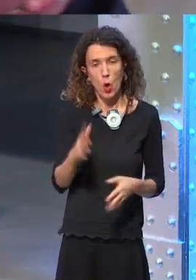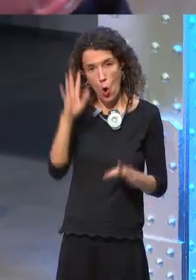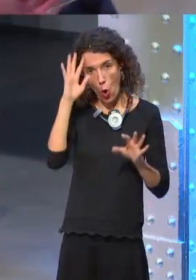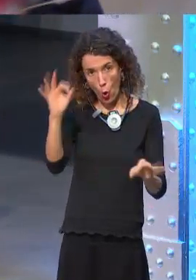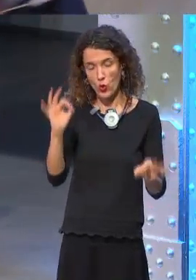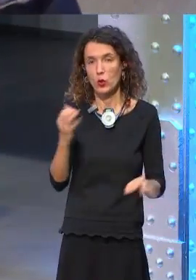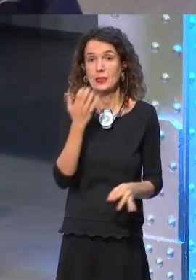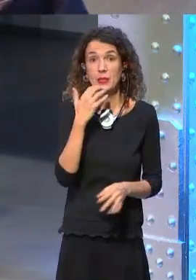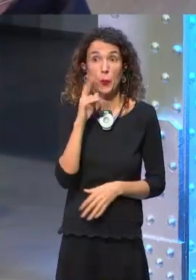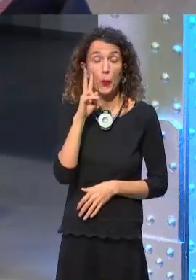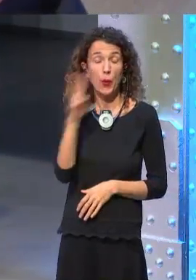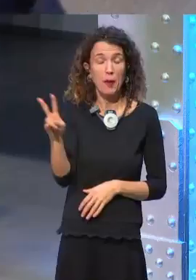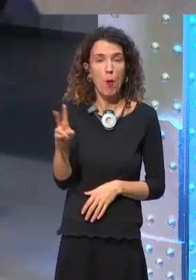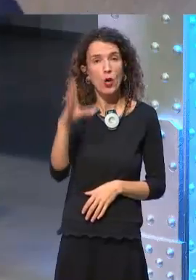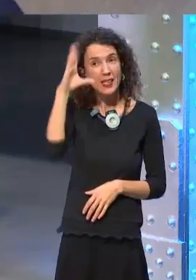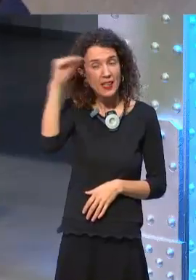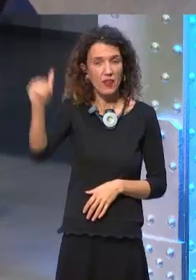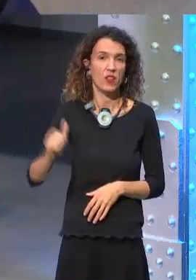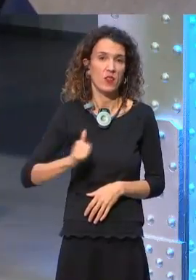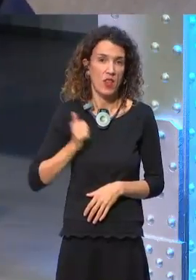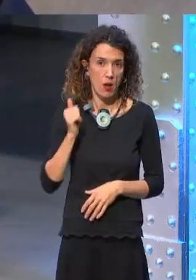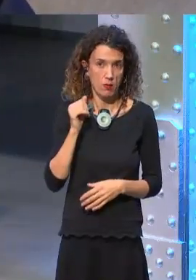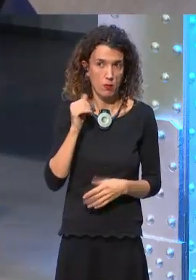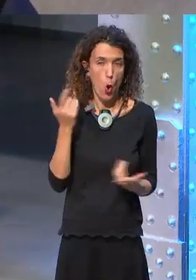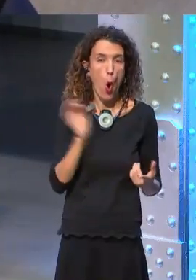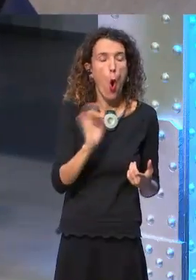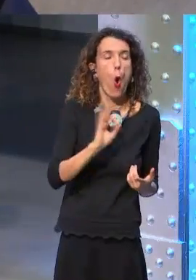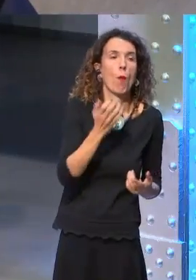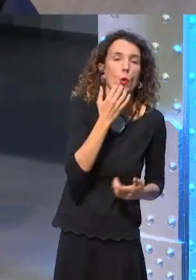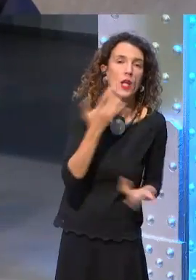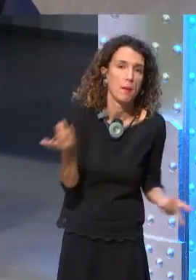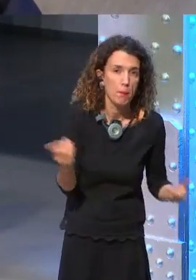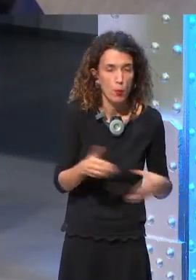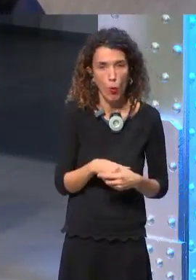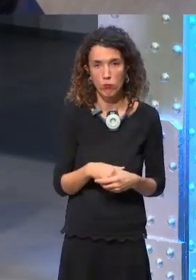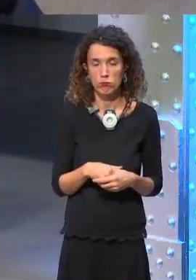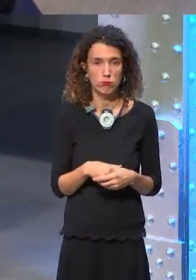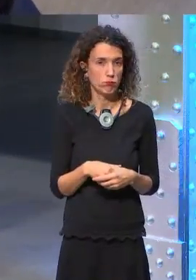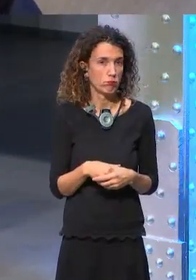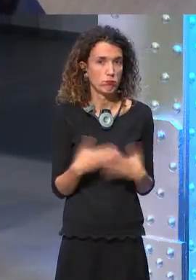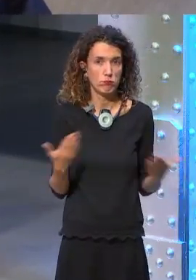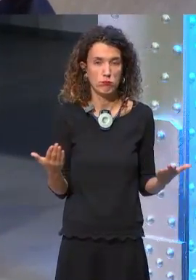Evidentemente, si observamos la inteligencia artificial o yo qué sé, no sé,